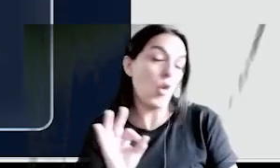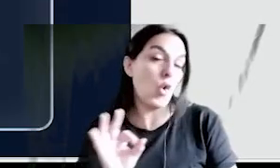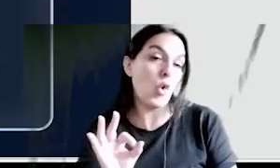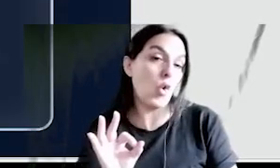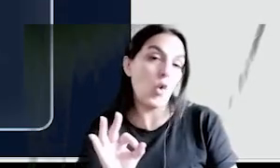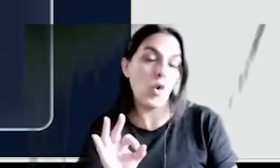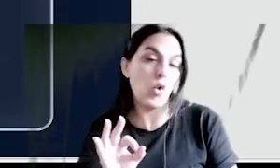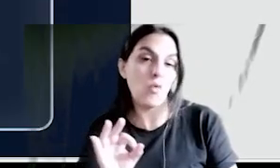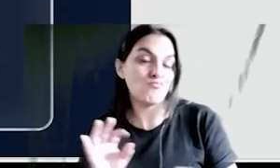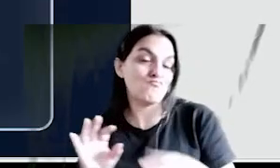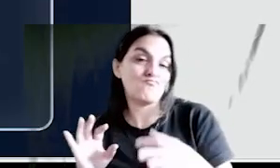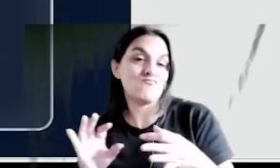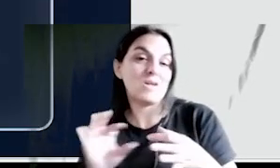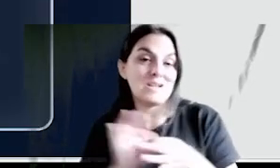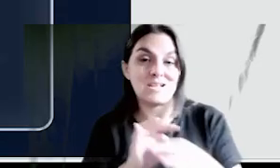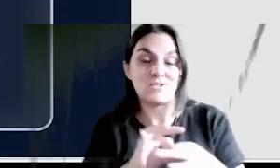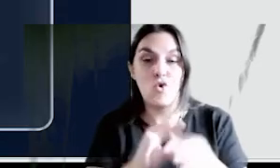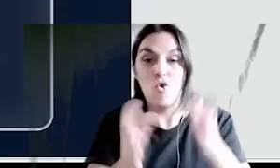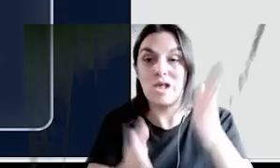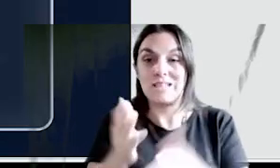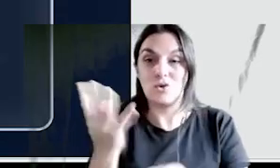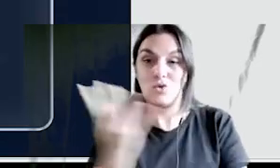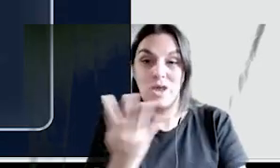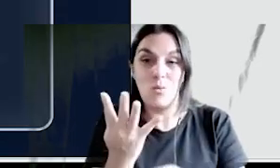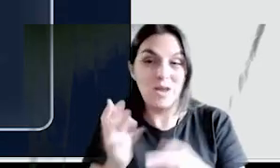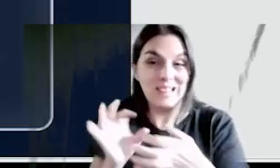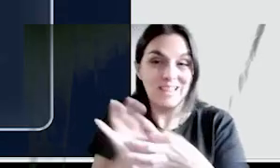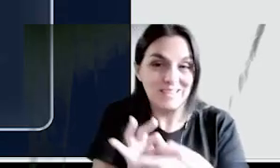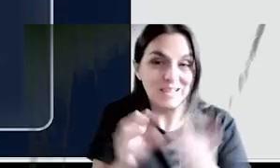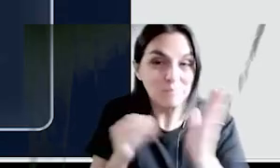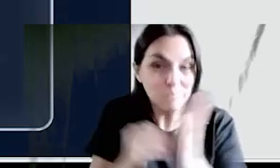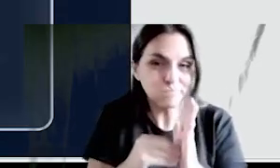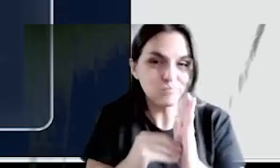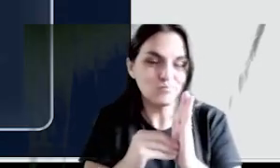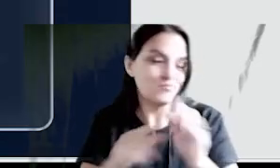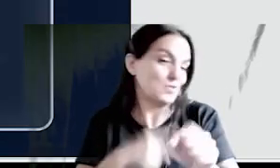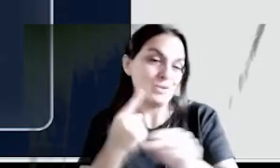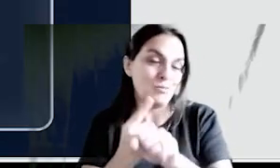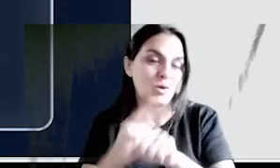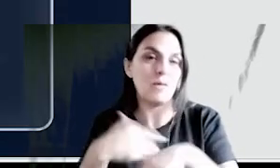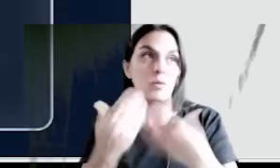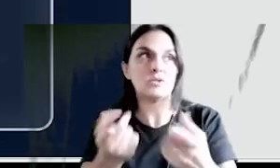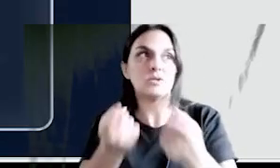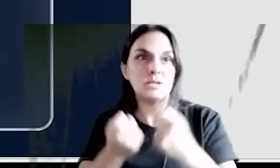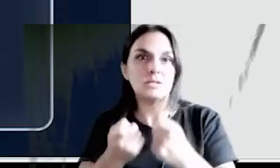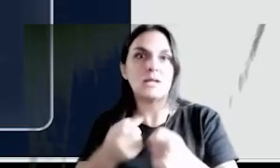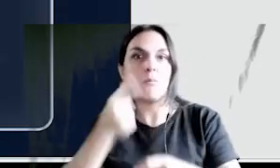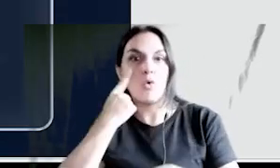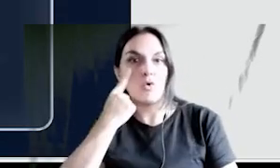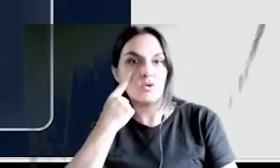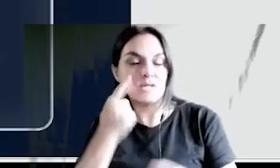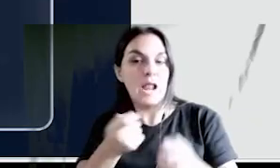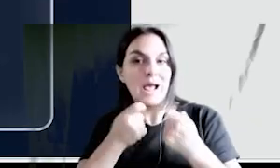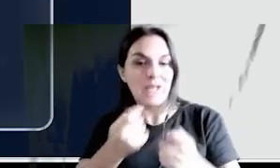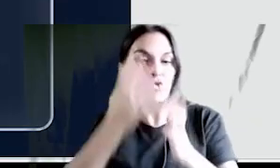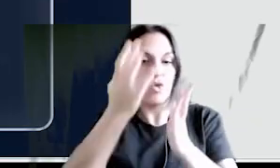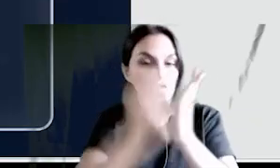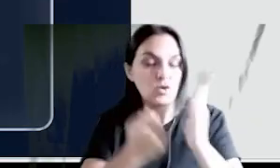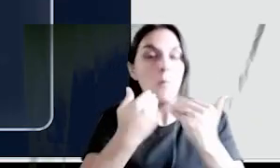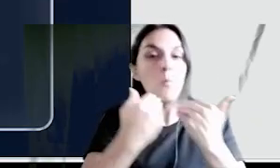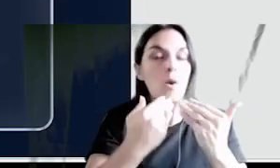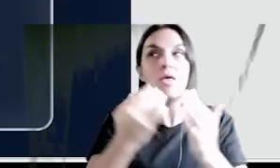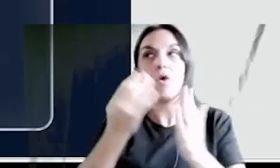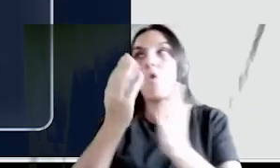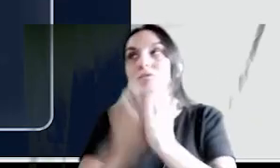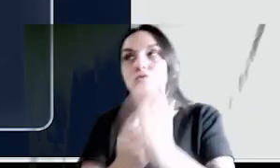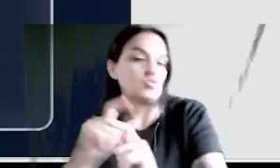su relación de cuarta categoría. Entonces, es importante tener presente cuáles son los gastos que podemos deducir y cuáles no. De hecho,